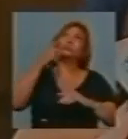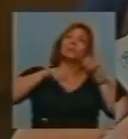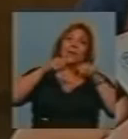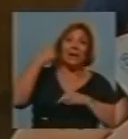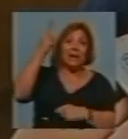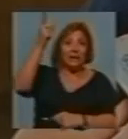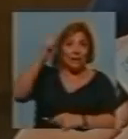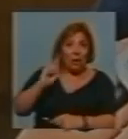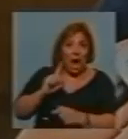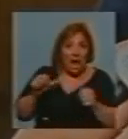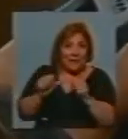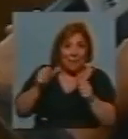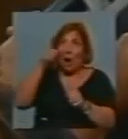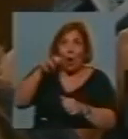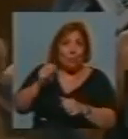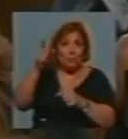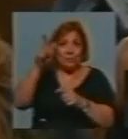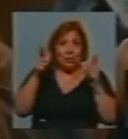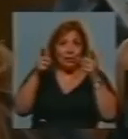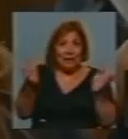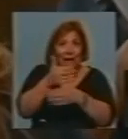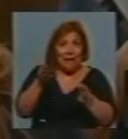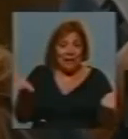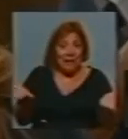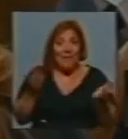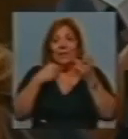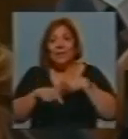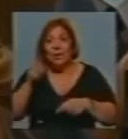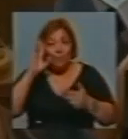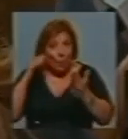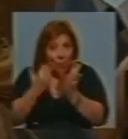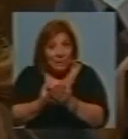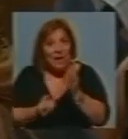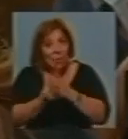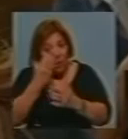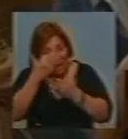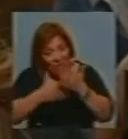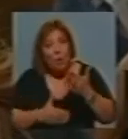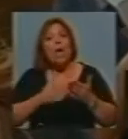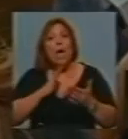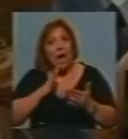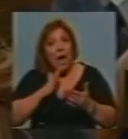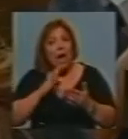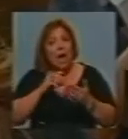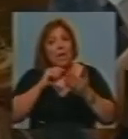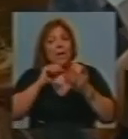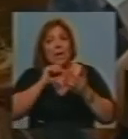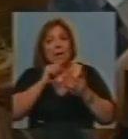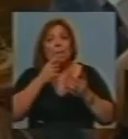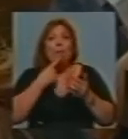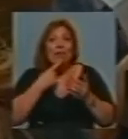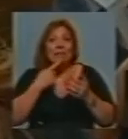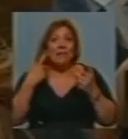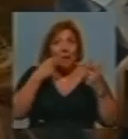gerencial realmente no tiene un compromiso de gestión. En esta nueva propuesta, yo creo que se han superado algunas de las trabas políticas